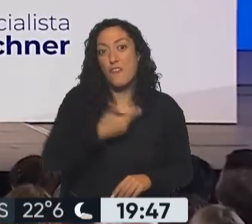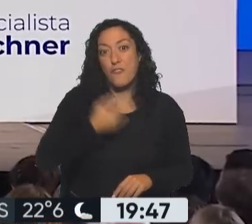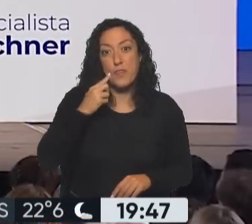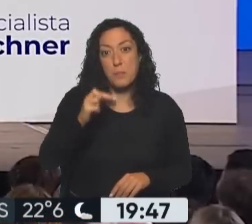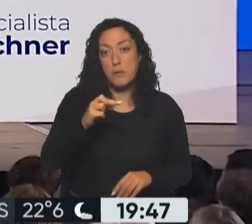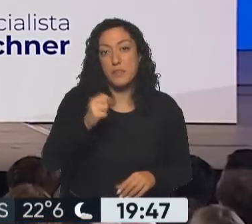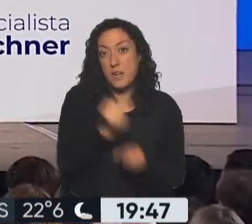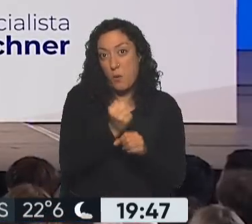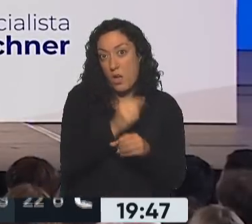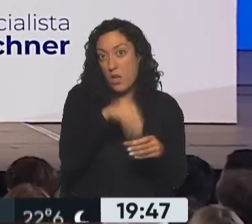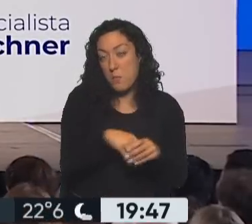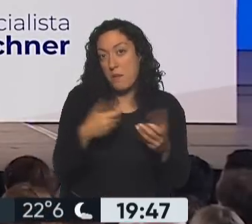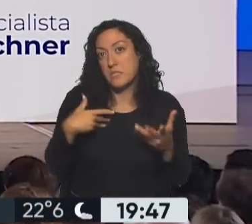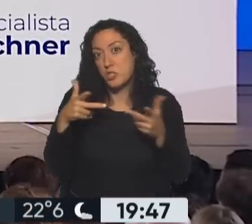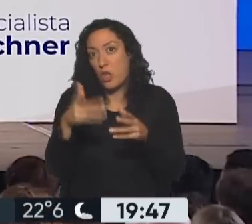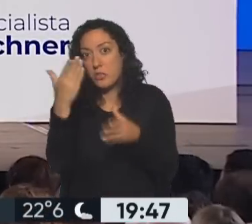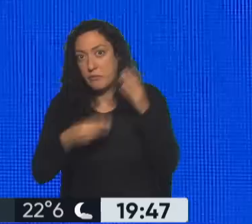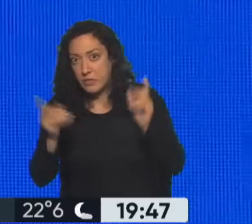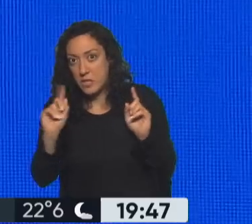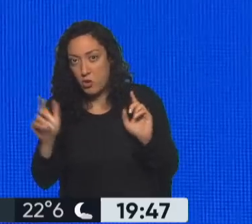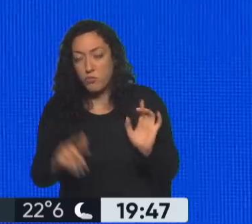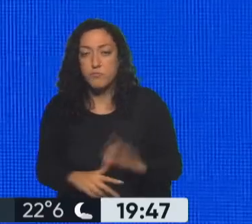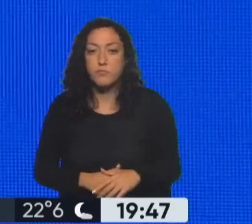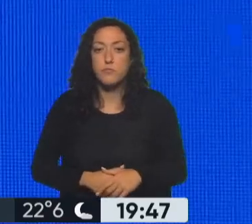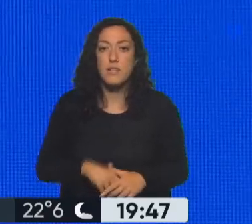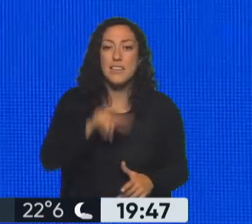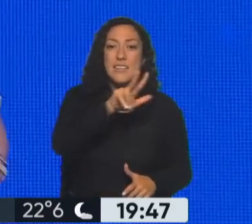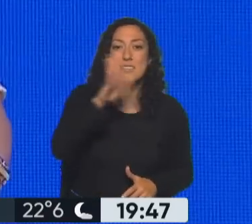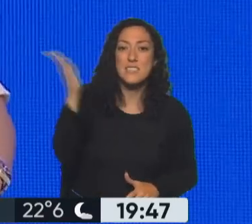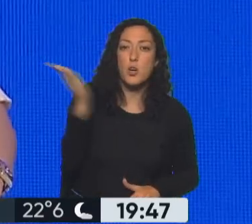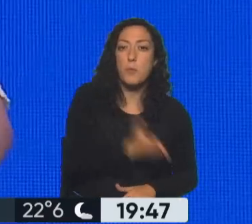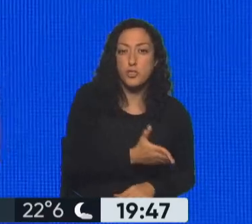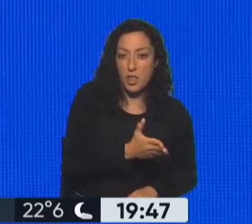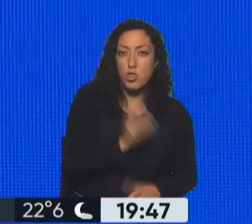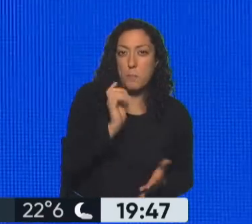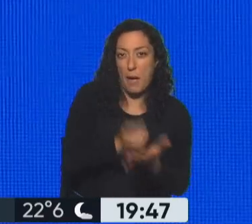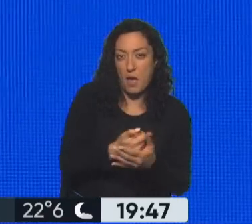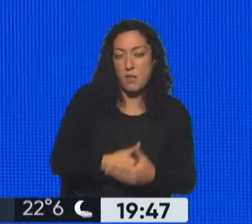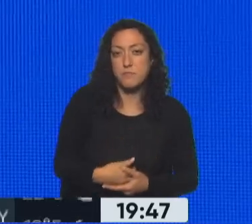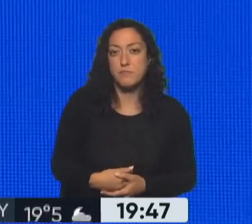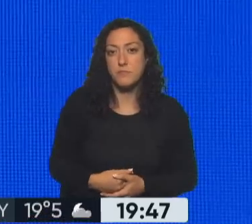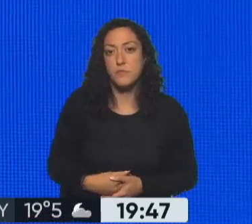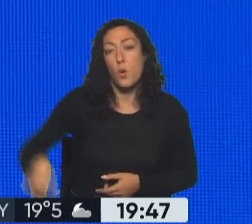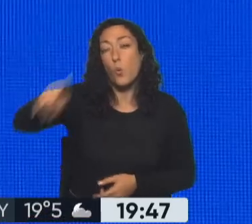estoy diciendo algo fuera de tono. 35%. ¿Saben